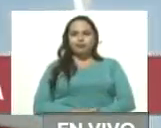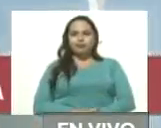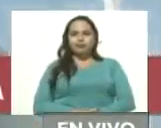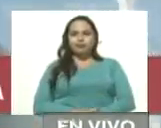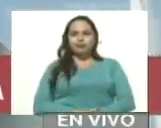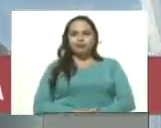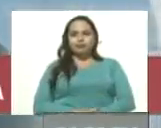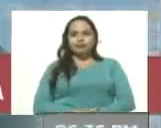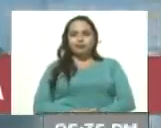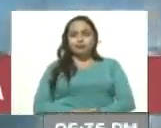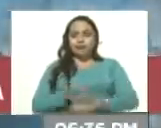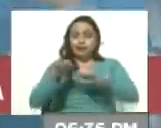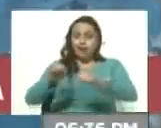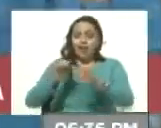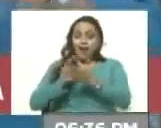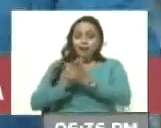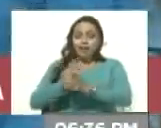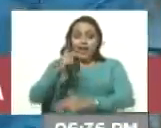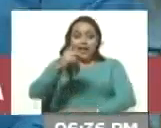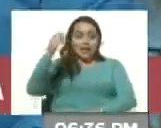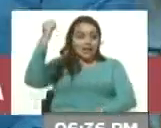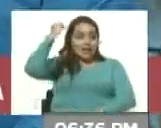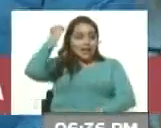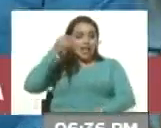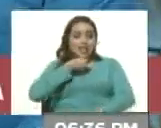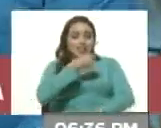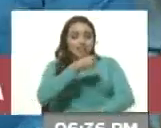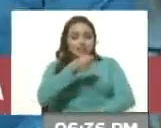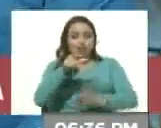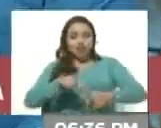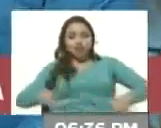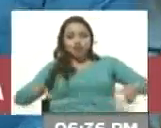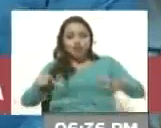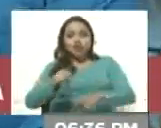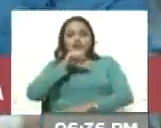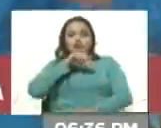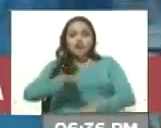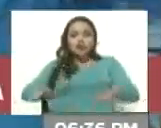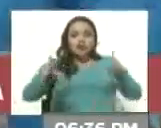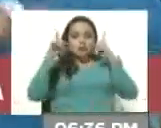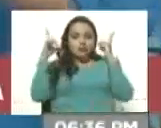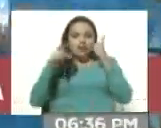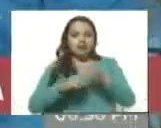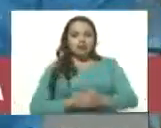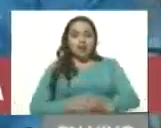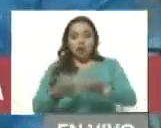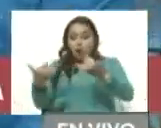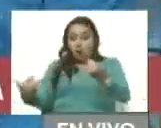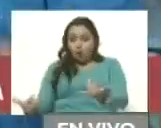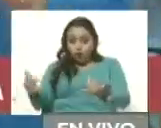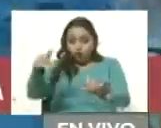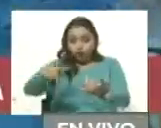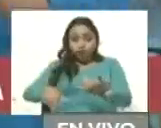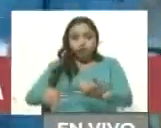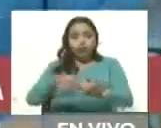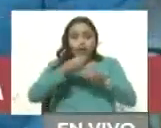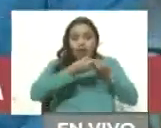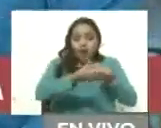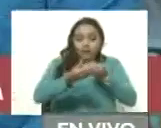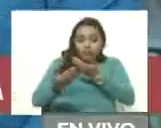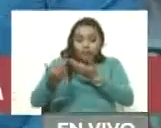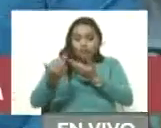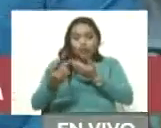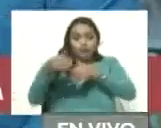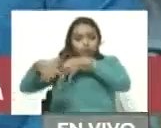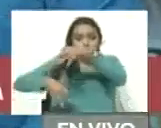kenia ferrer por esta entrevista desde el casco histórico de la guaira que en este preciso momento que estamos hablando con ustedes